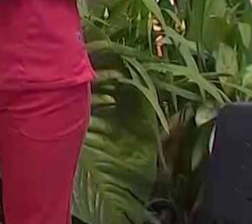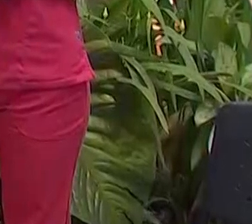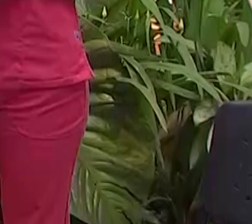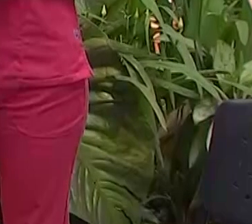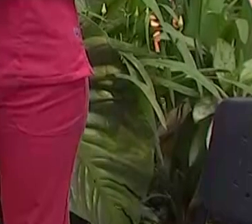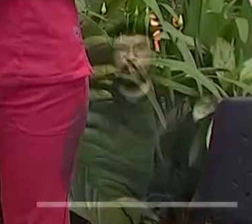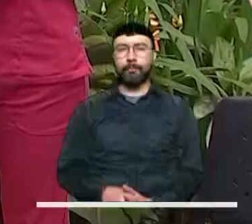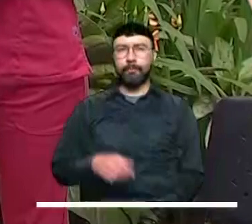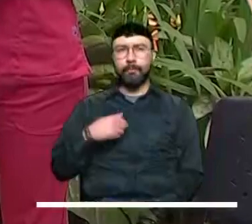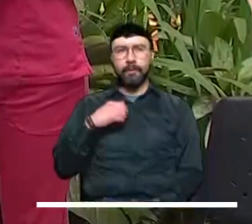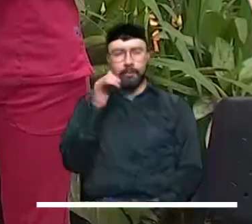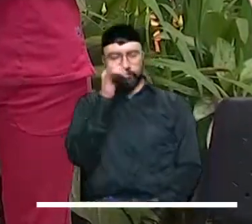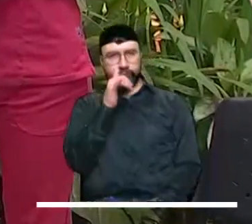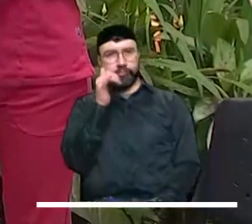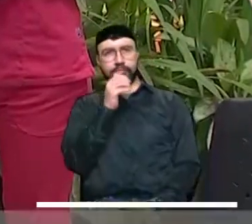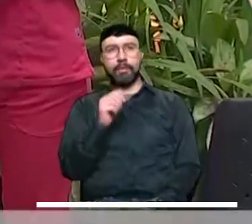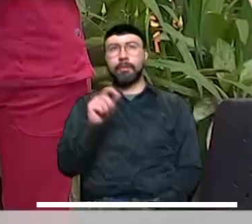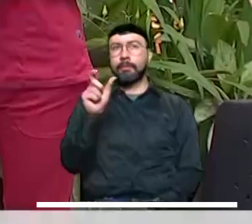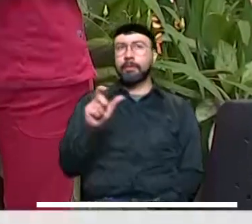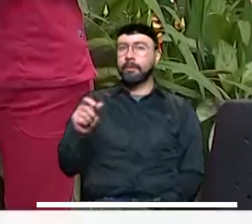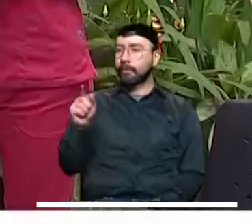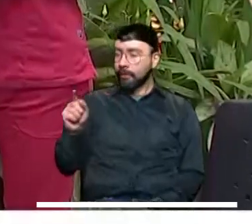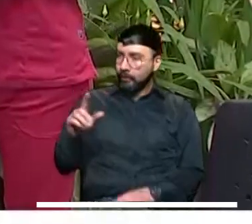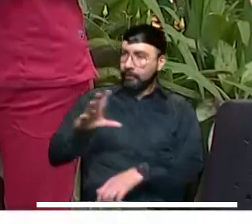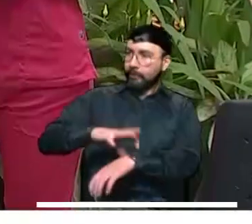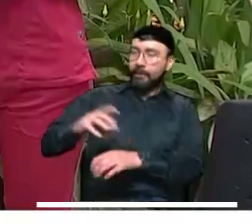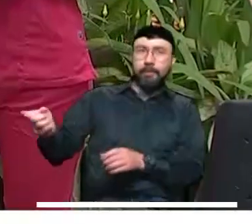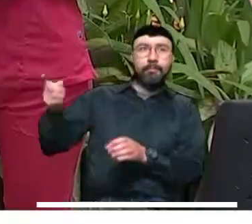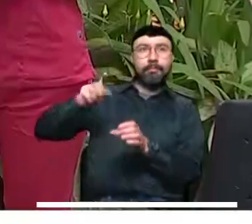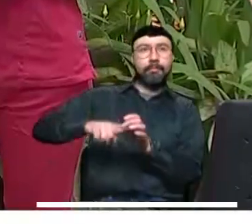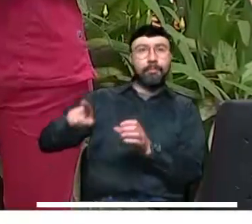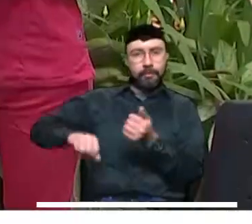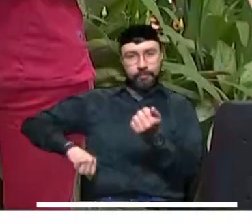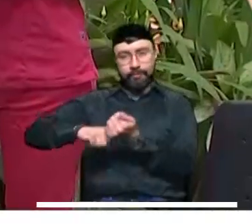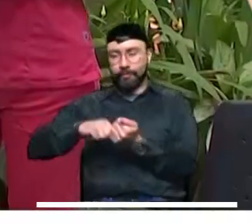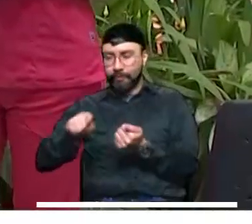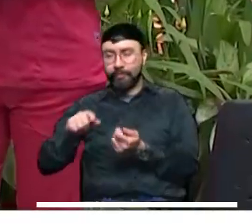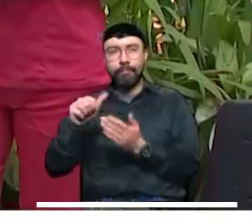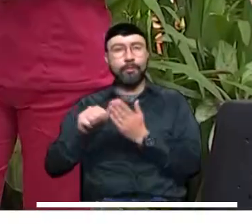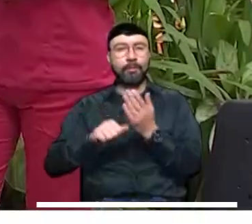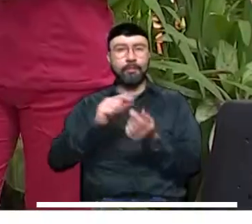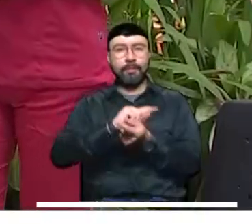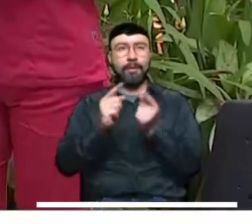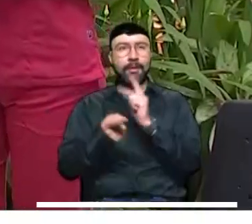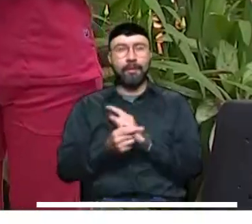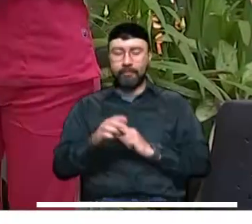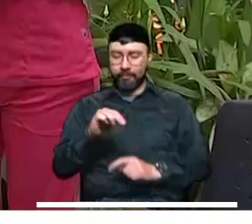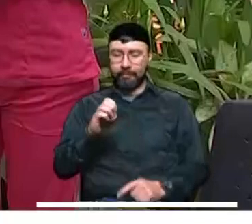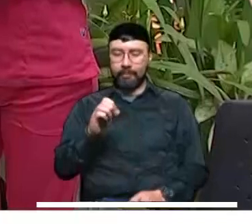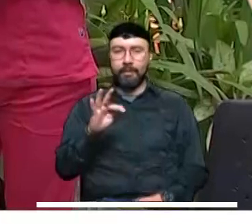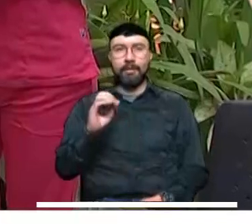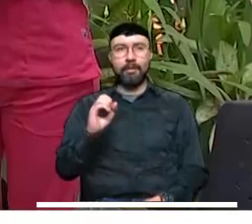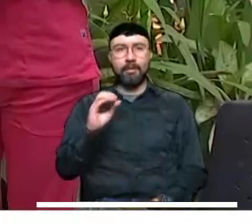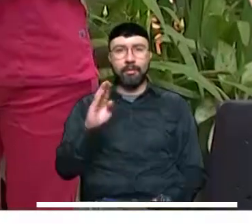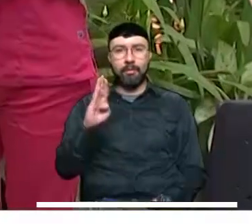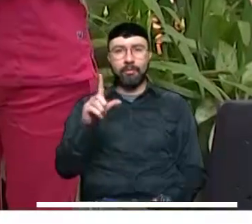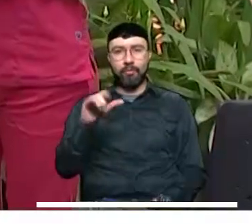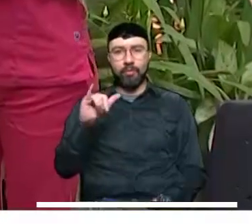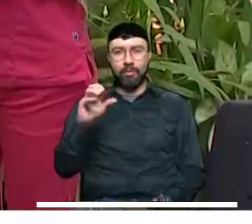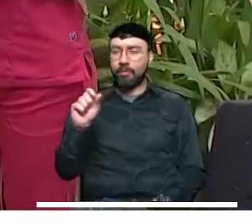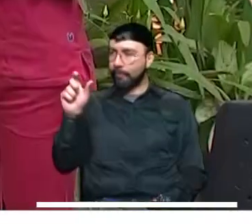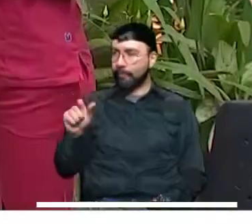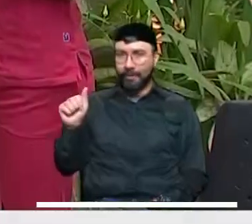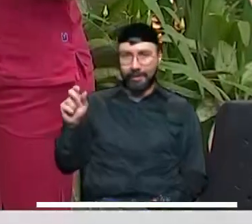Y grabo esta nota con más de los profesionales que nos apoyan a nosotros en este programa de cambio metabólico. La doctora Ana Milena Corral maneja el programa